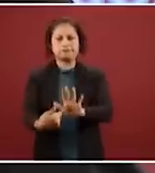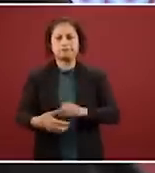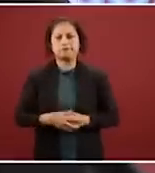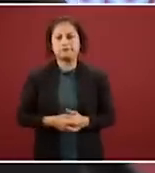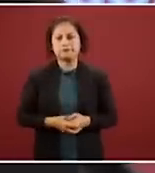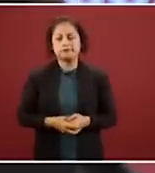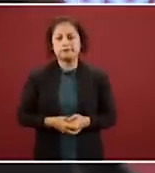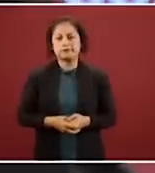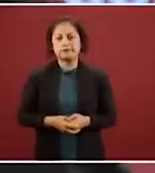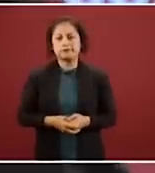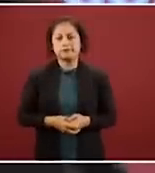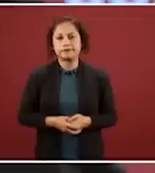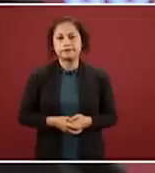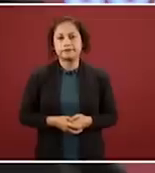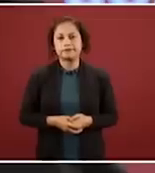El